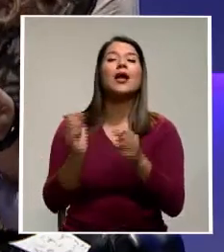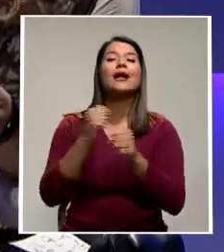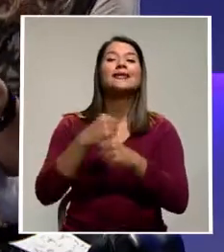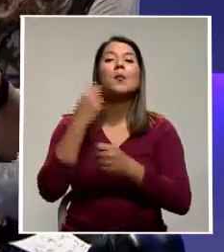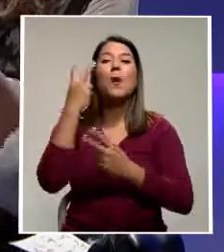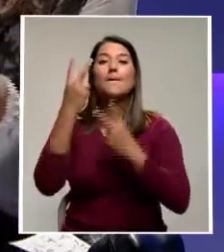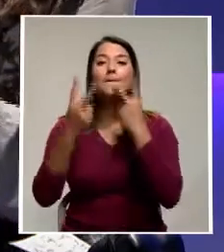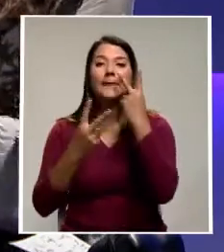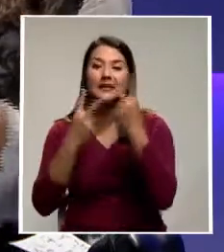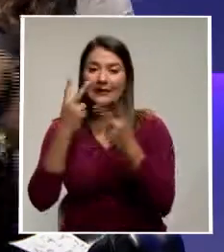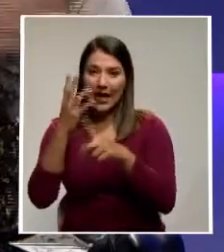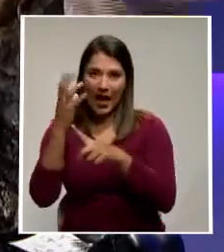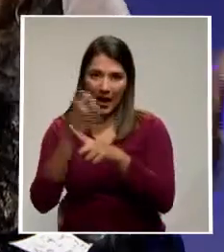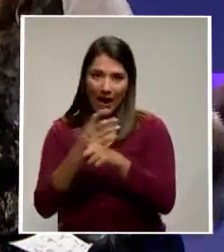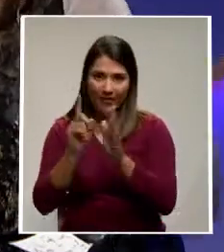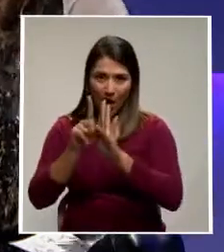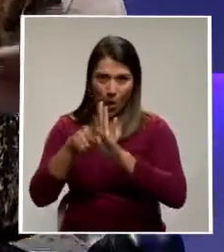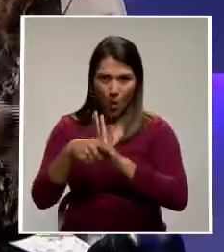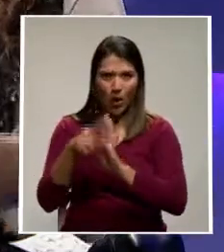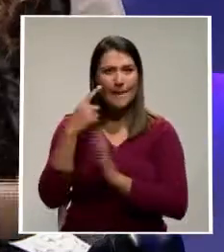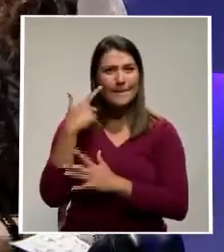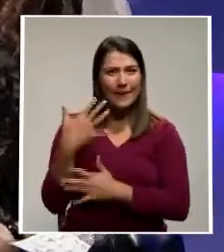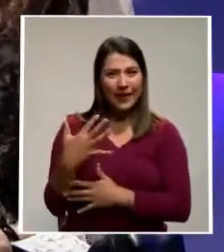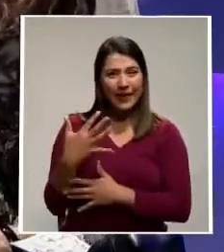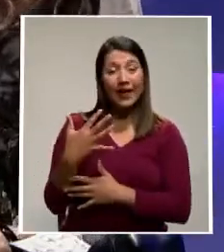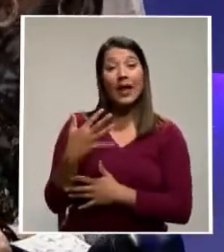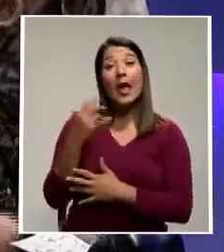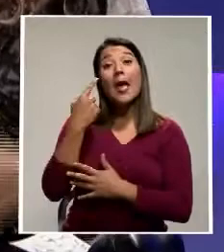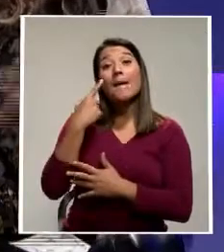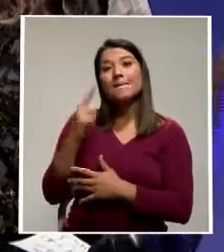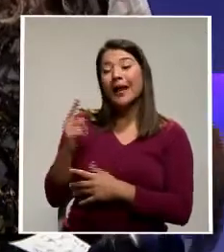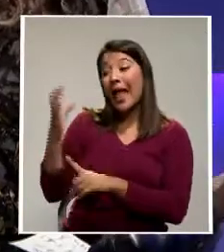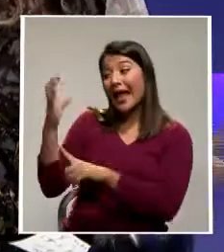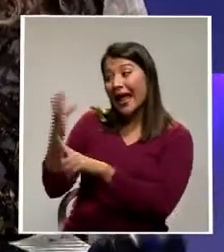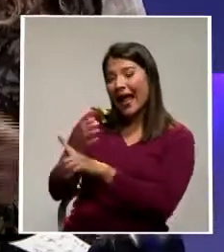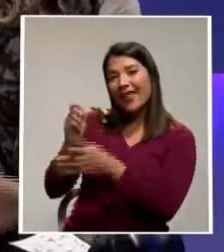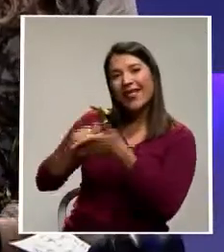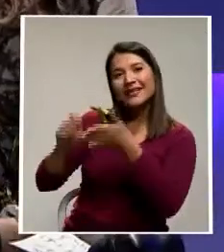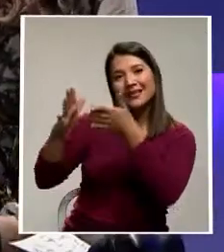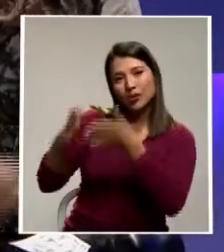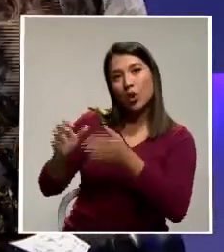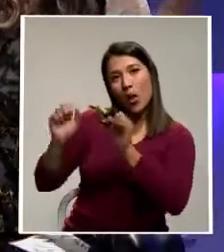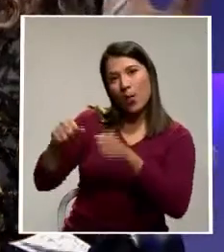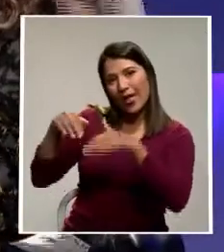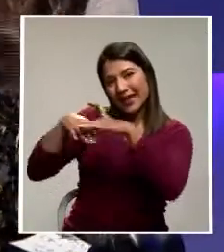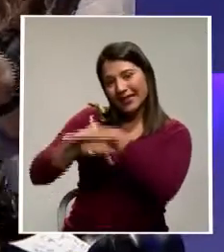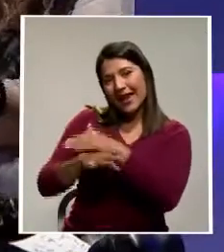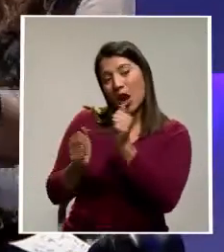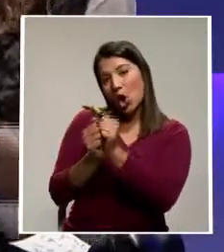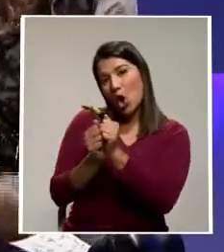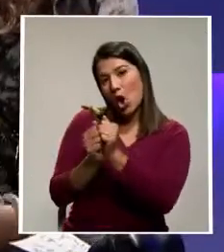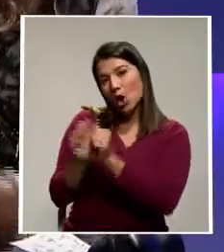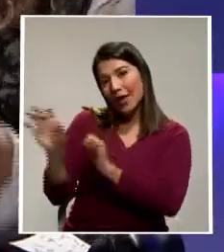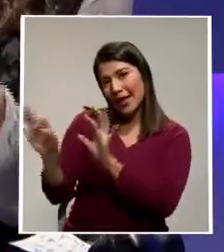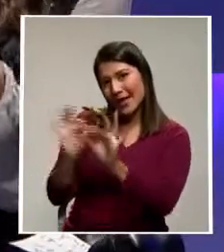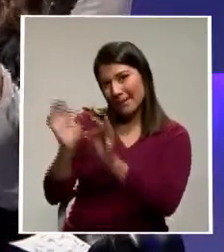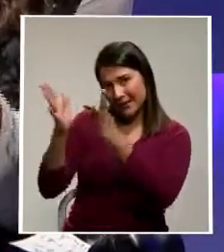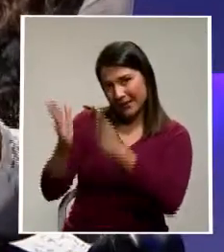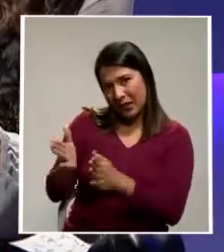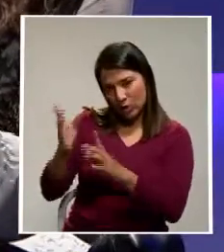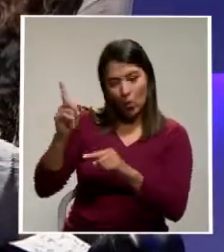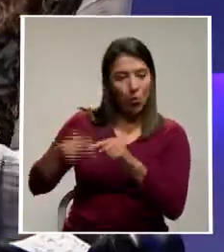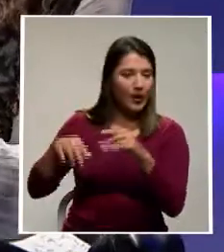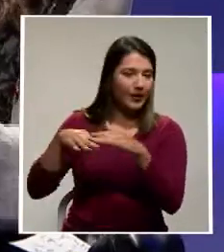hora, para que ellas puedan llevar a sus invitados, ¿verdad? Las escritoras. No pueden entrar todas a las 2 de la tarde, van a entrar a